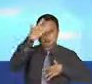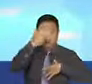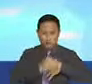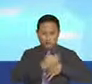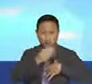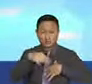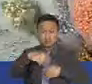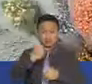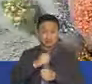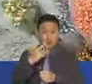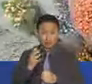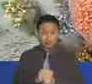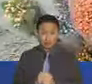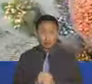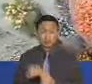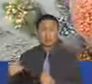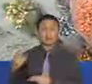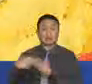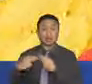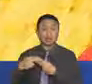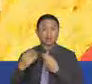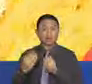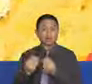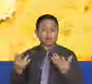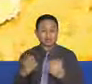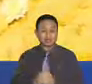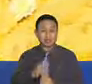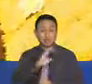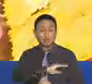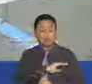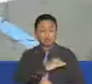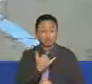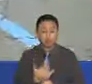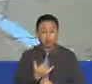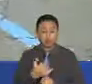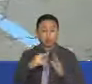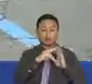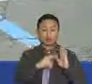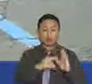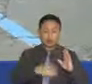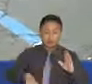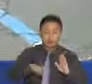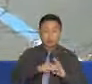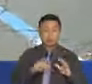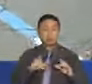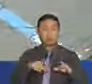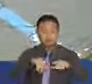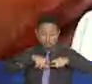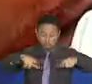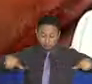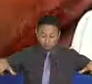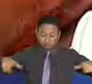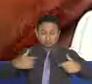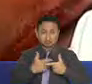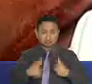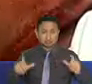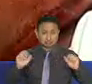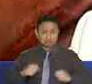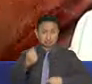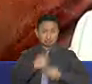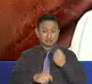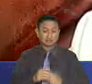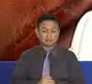y la falta de empleo los municipios deben afrontar el reto de adecuar espacios para ubicar a los vendedores y debería